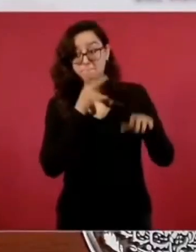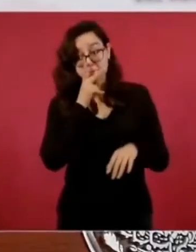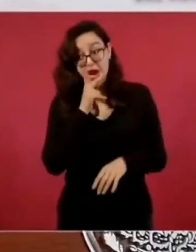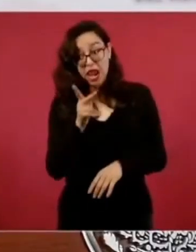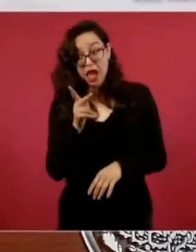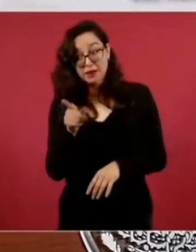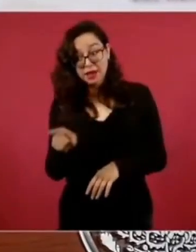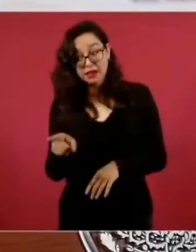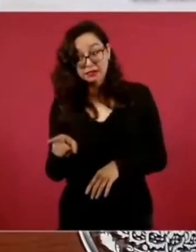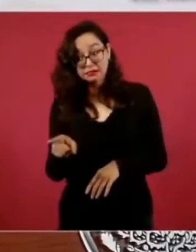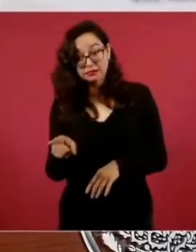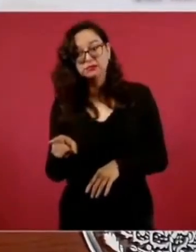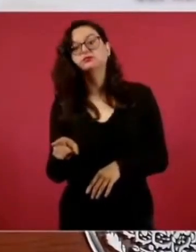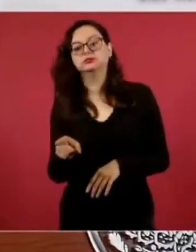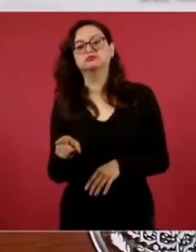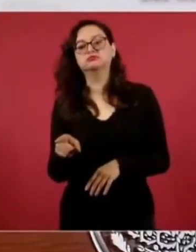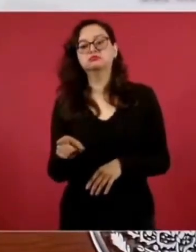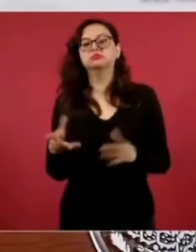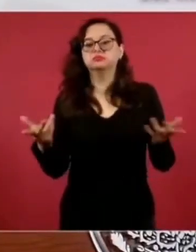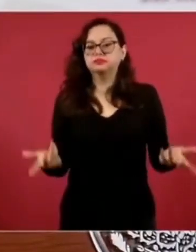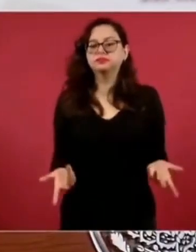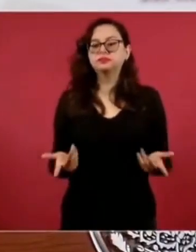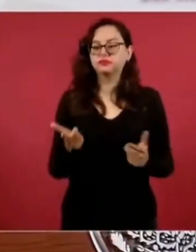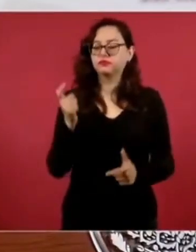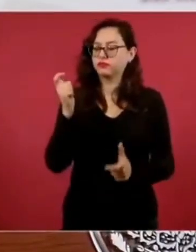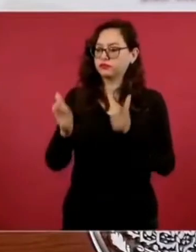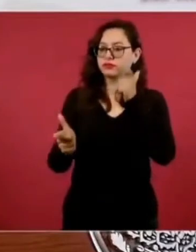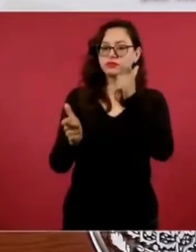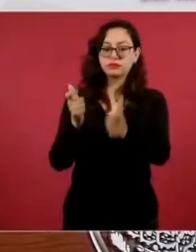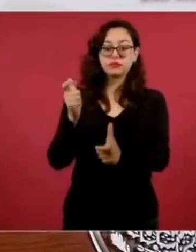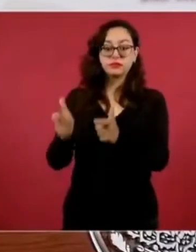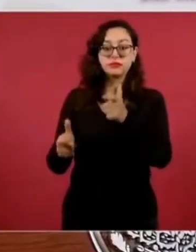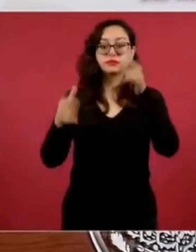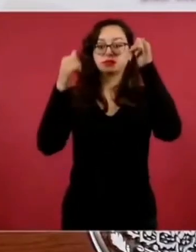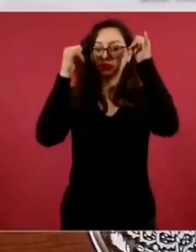con especie, con las mismas crías,